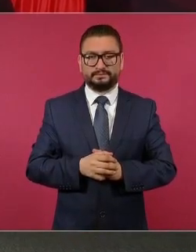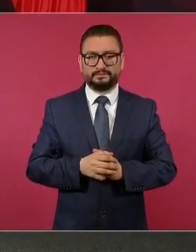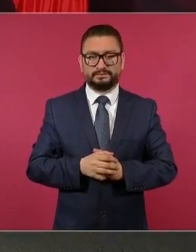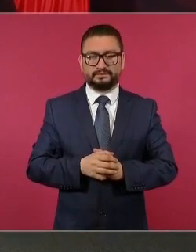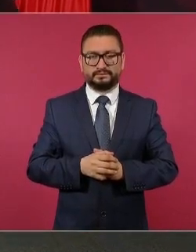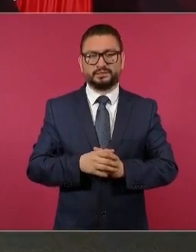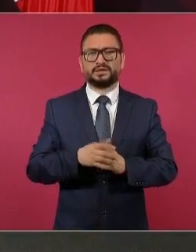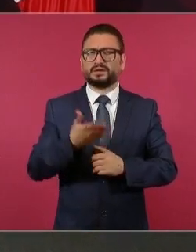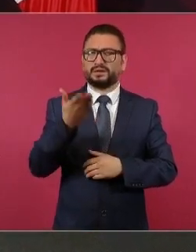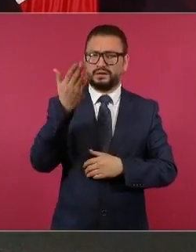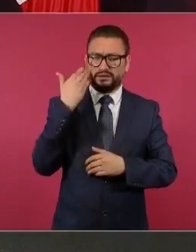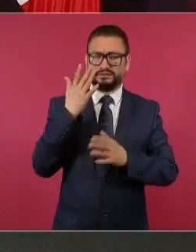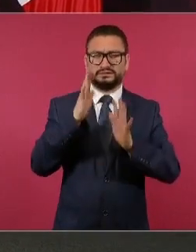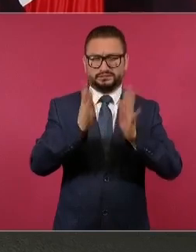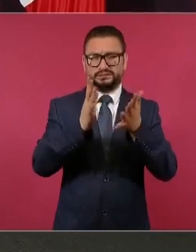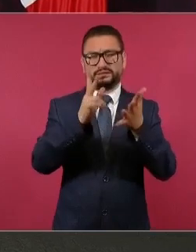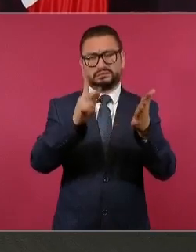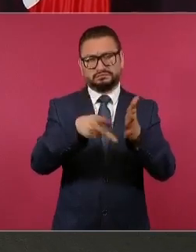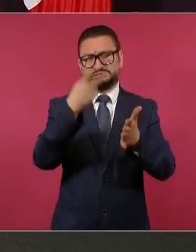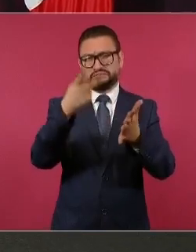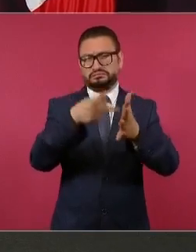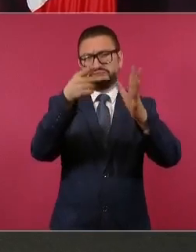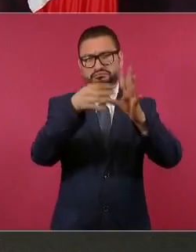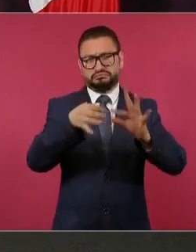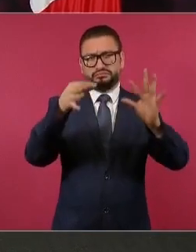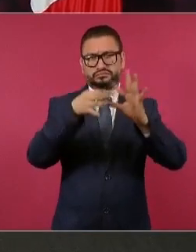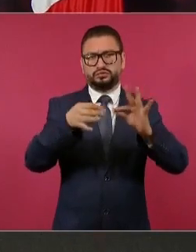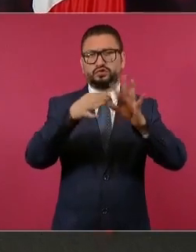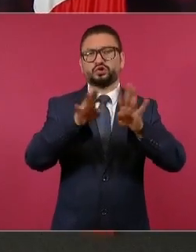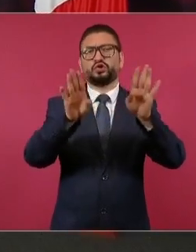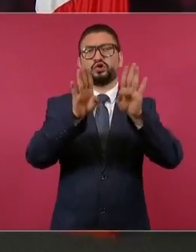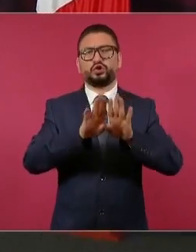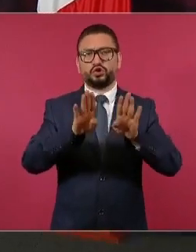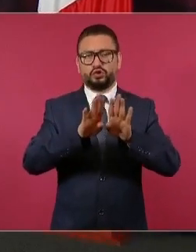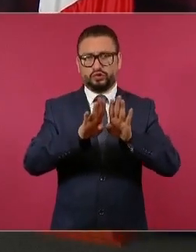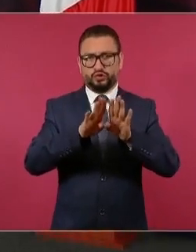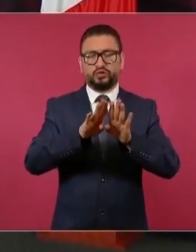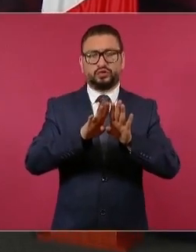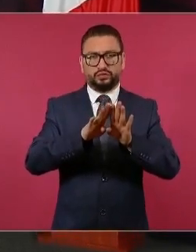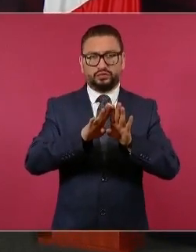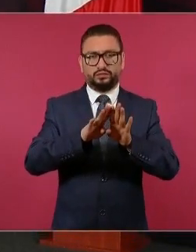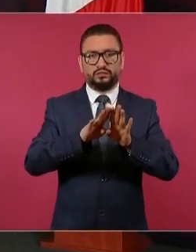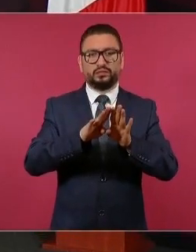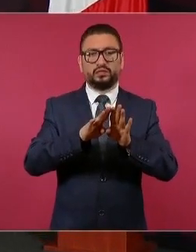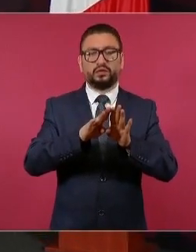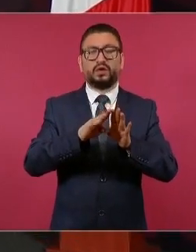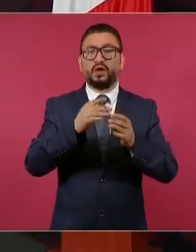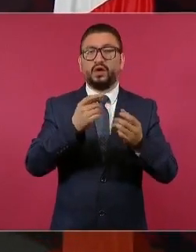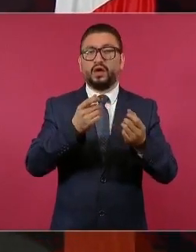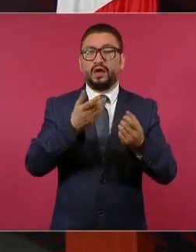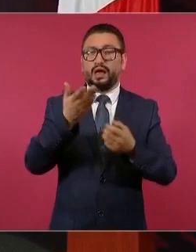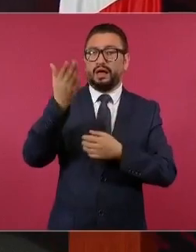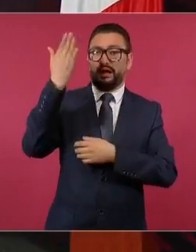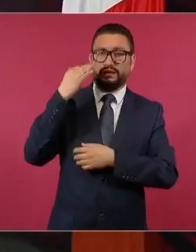Ya he hablado bastante de cómo los liberales veían con